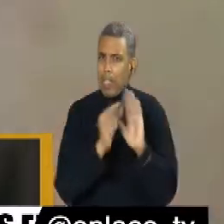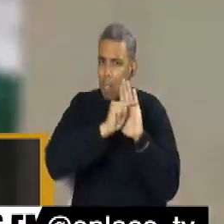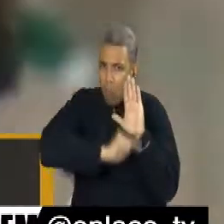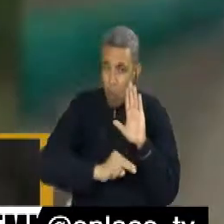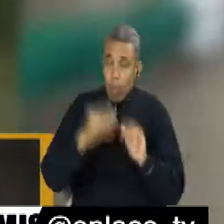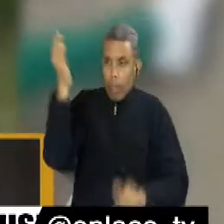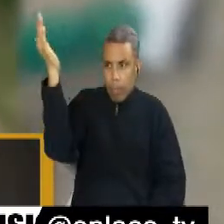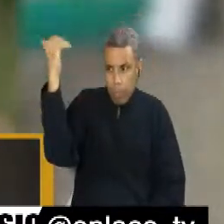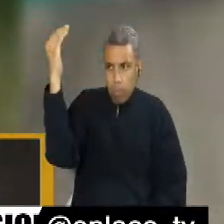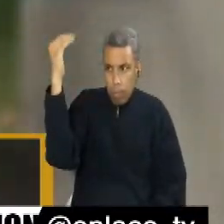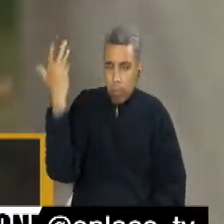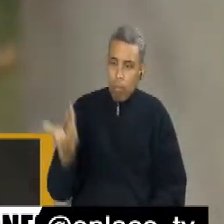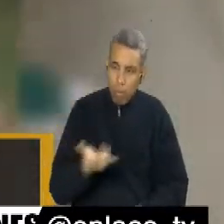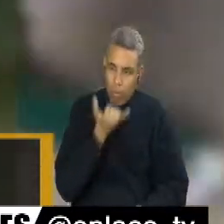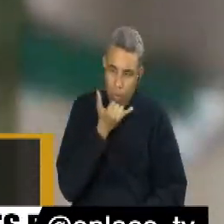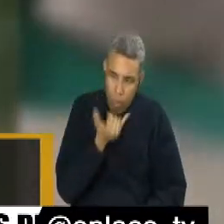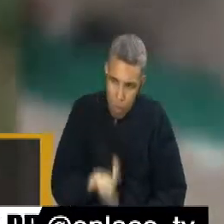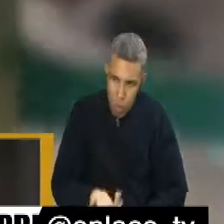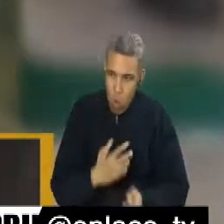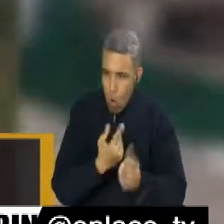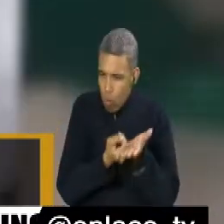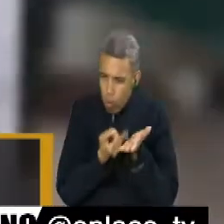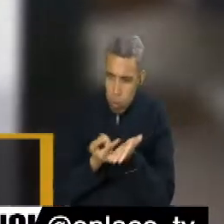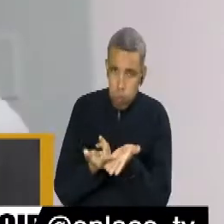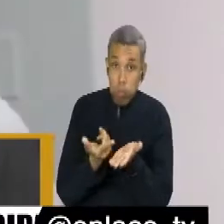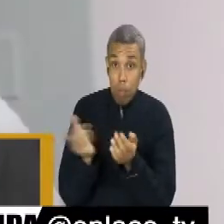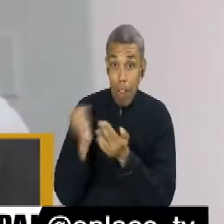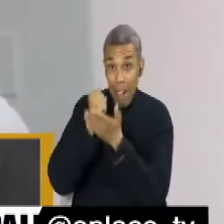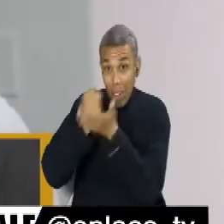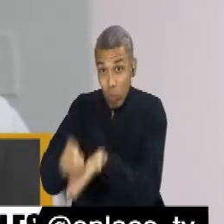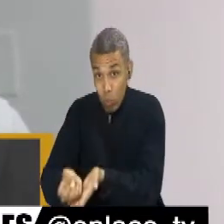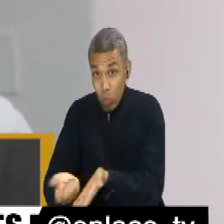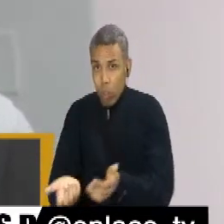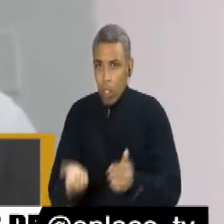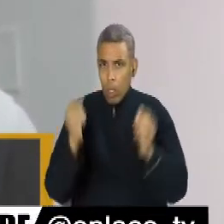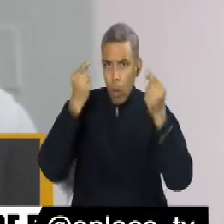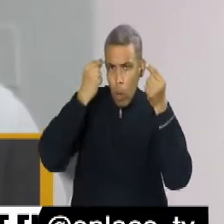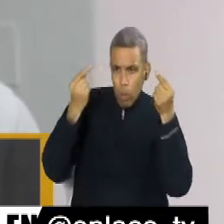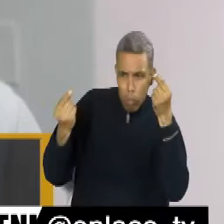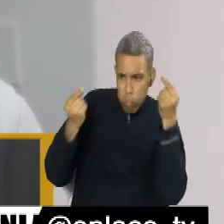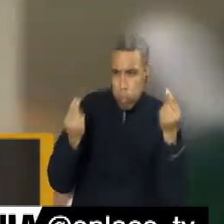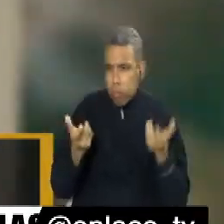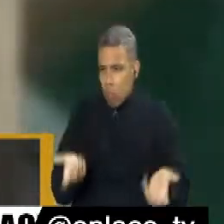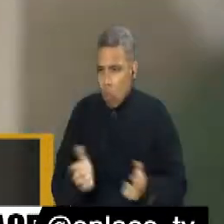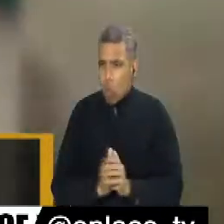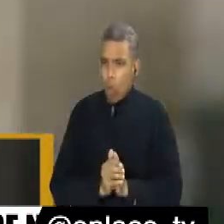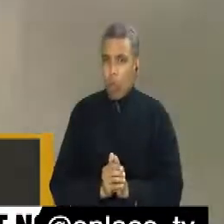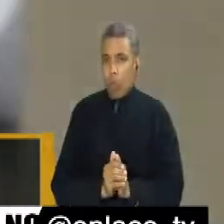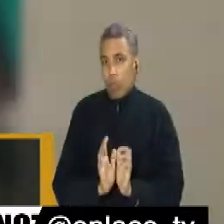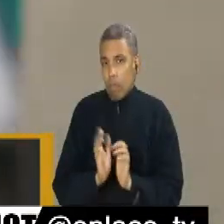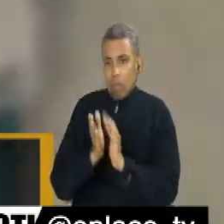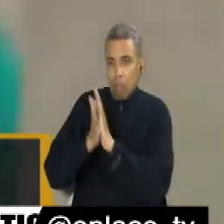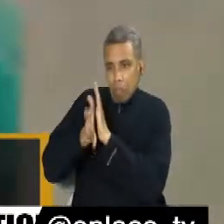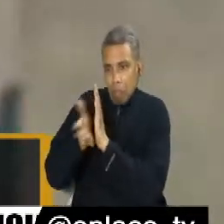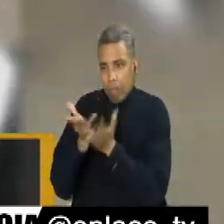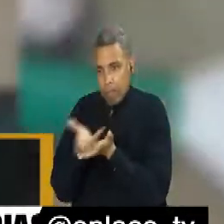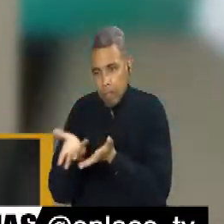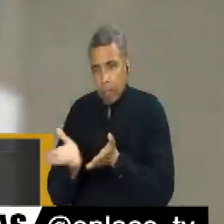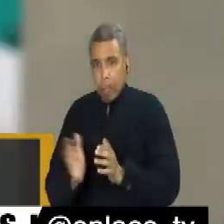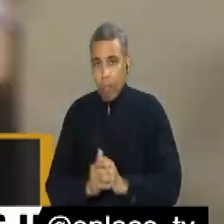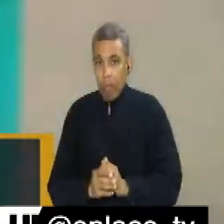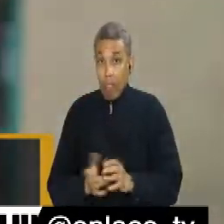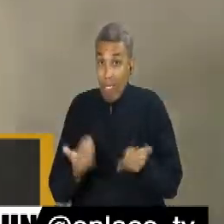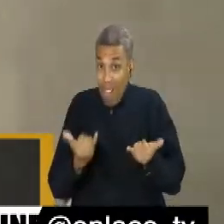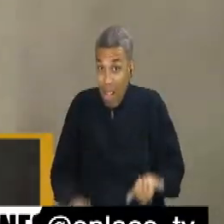a facilitarle a la institución educativa las estrategias para que lo puedan controlar. Jaramillo dijo que cuanto antes